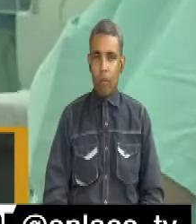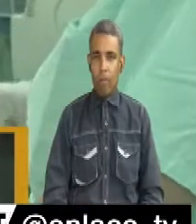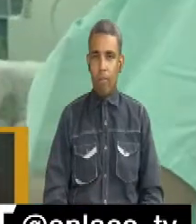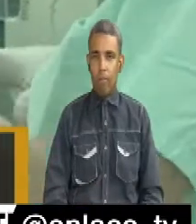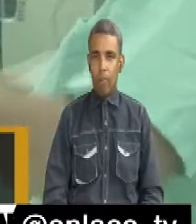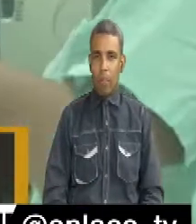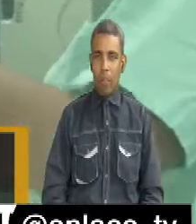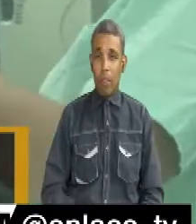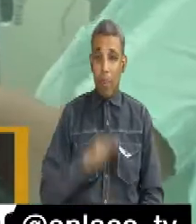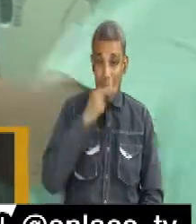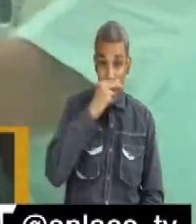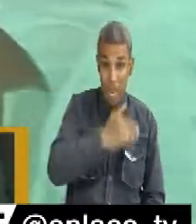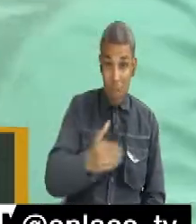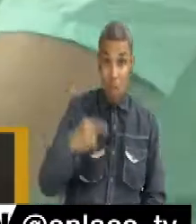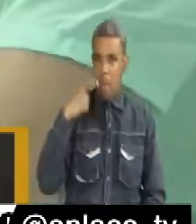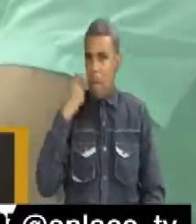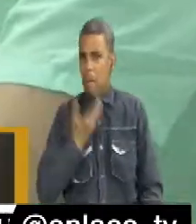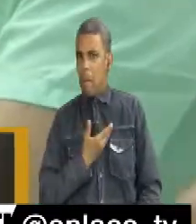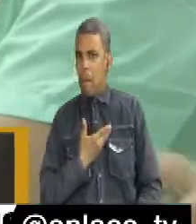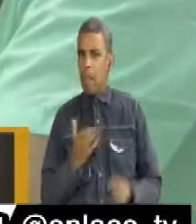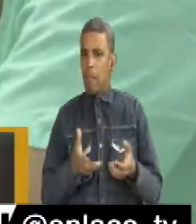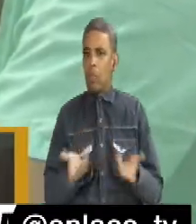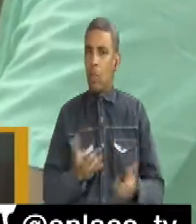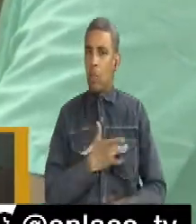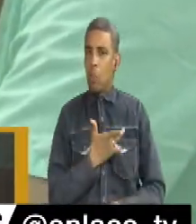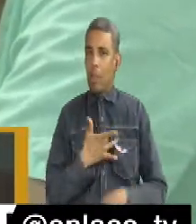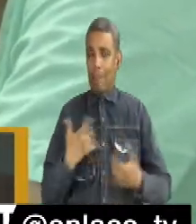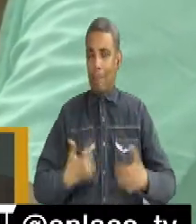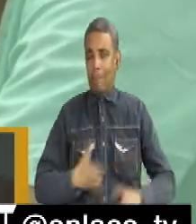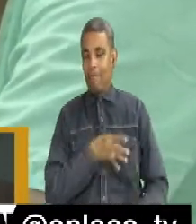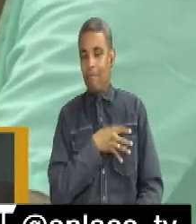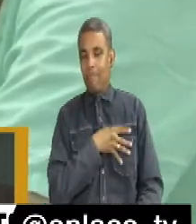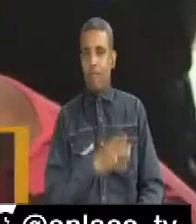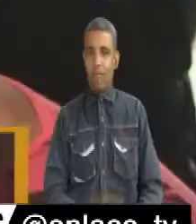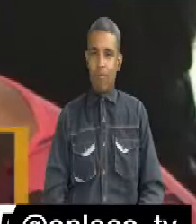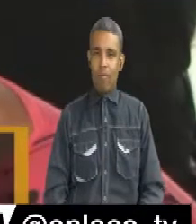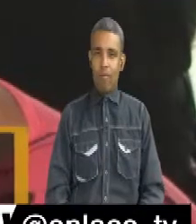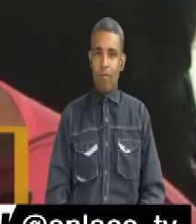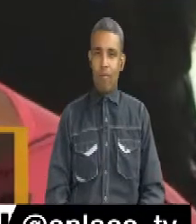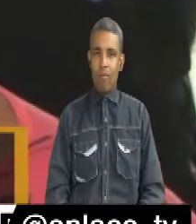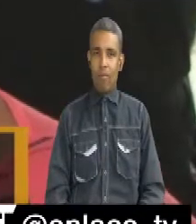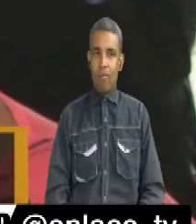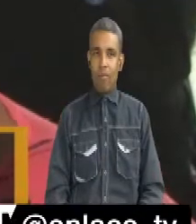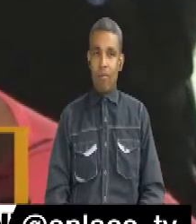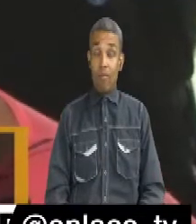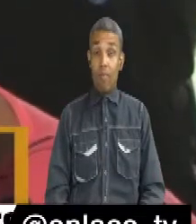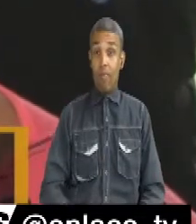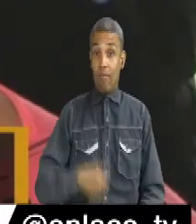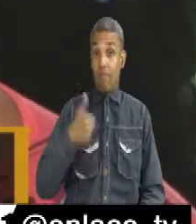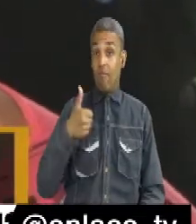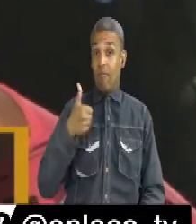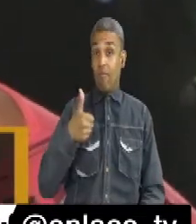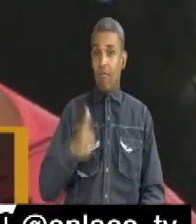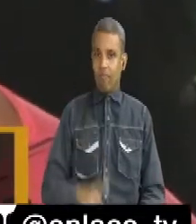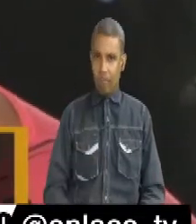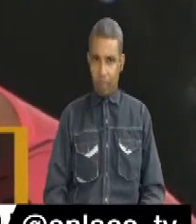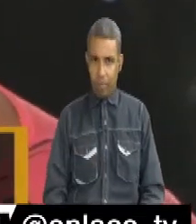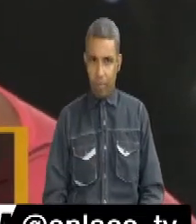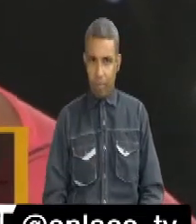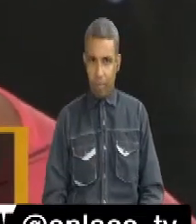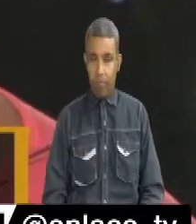los 60 menores intervenidos este martes son los más complacidos por los resultados de la jornada. Muy buena, muy bonita,